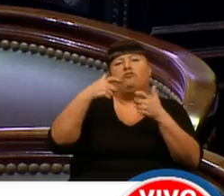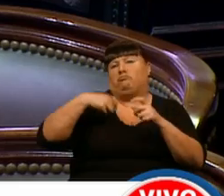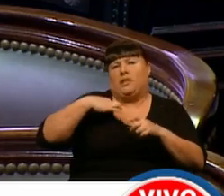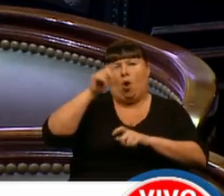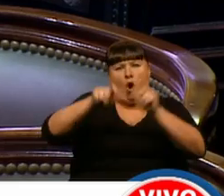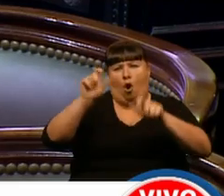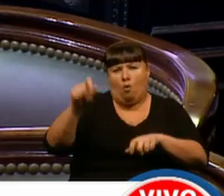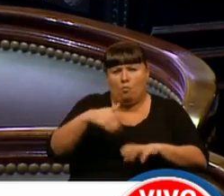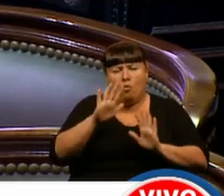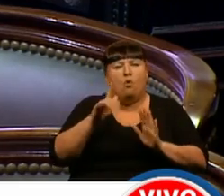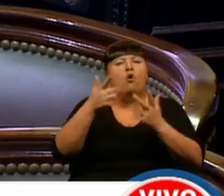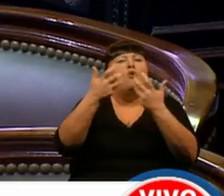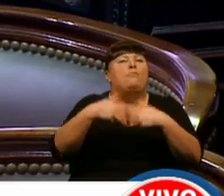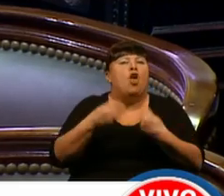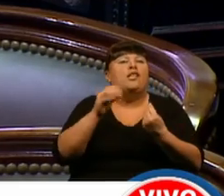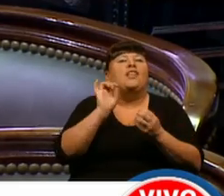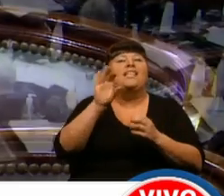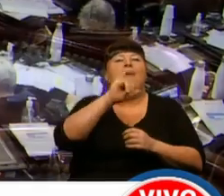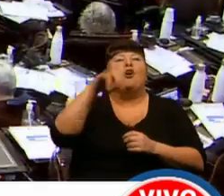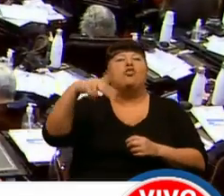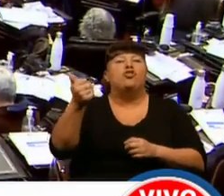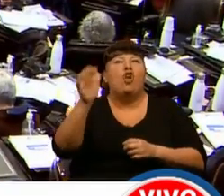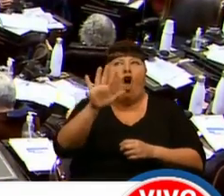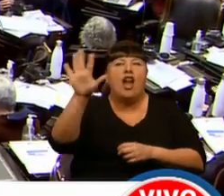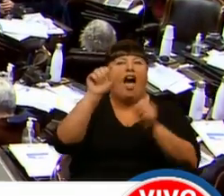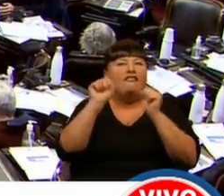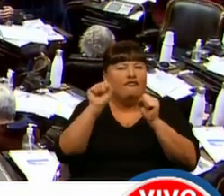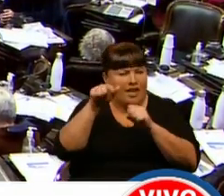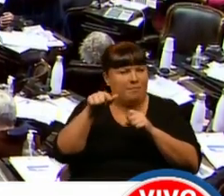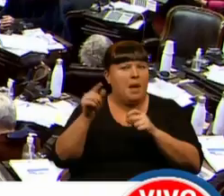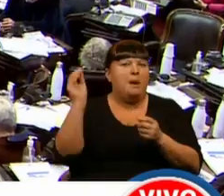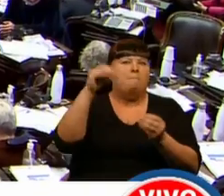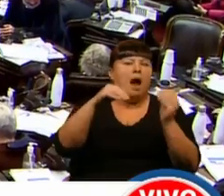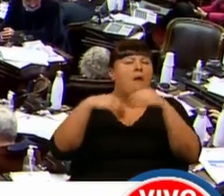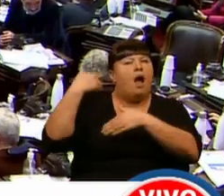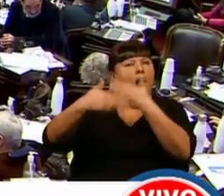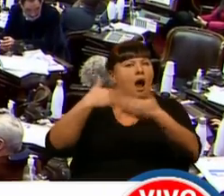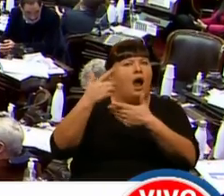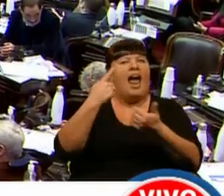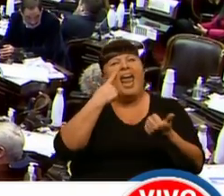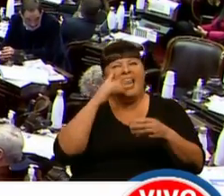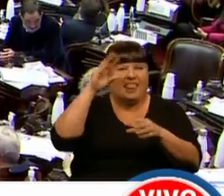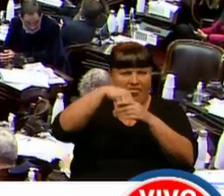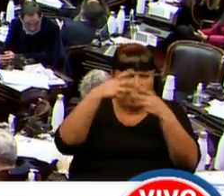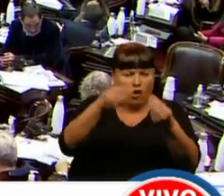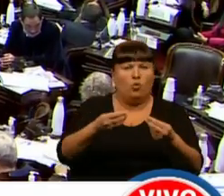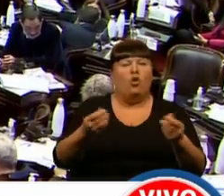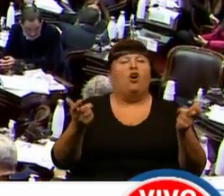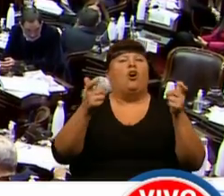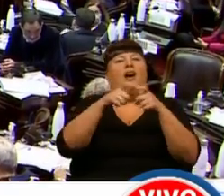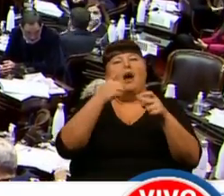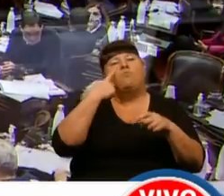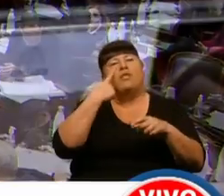civil este proyecto de zonas frías a esta causa se le fue sumando en el tiempo intendentes concejos